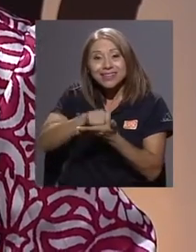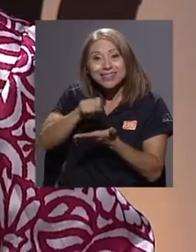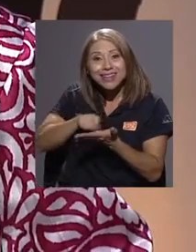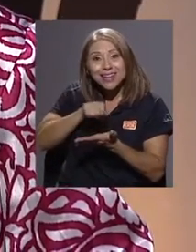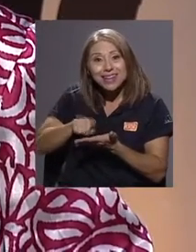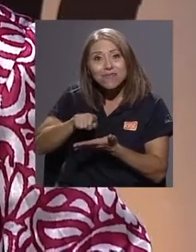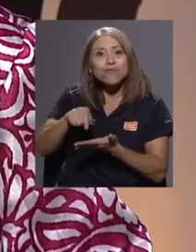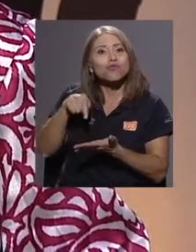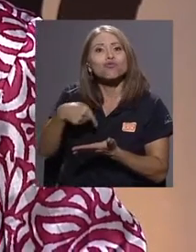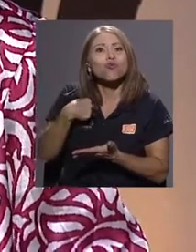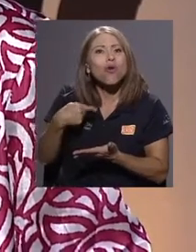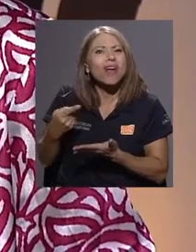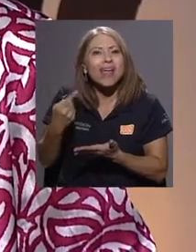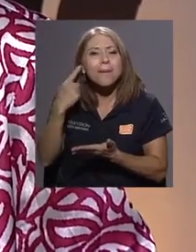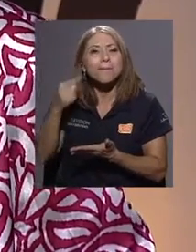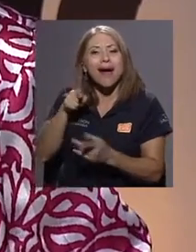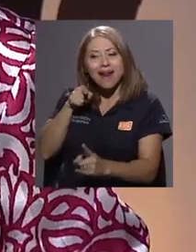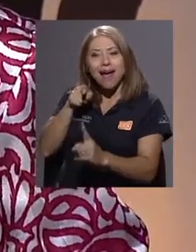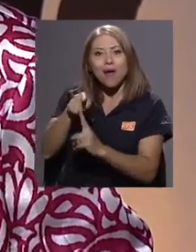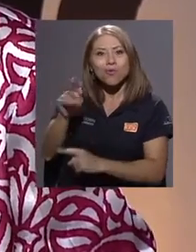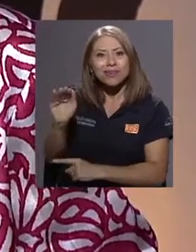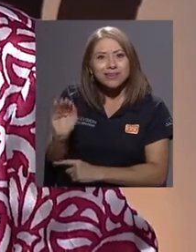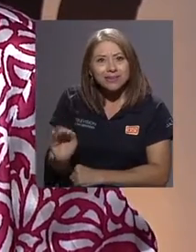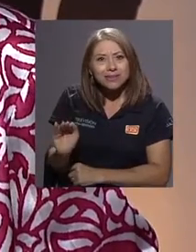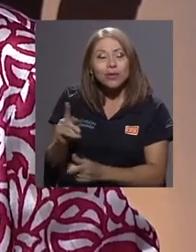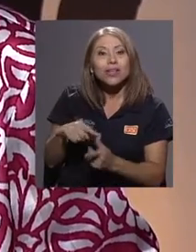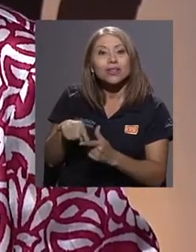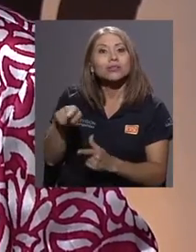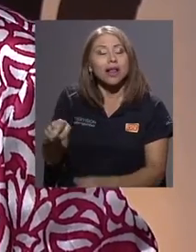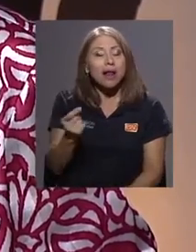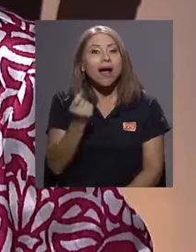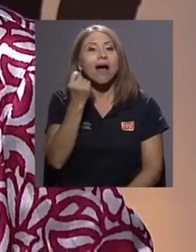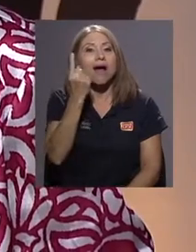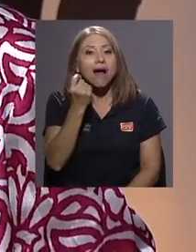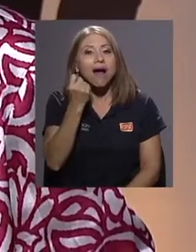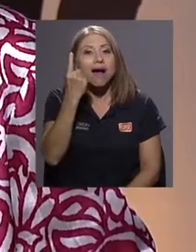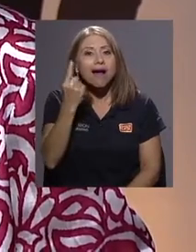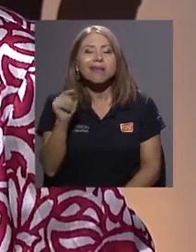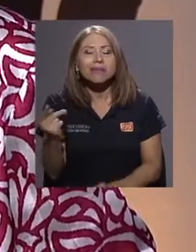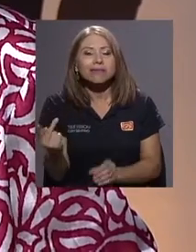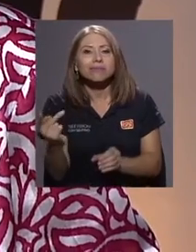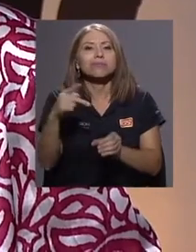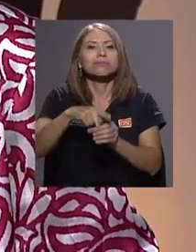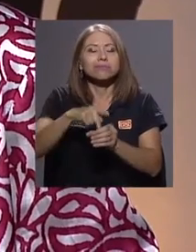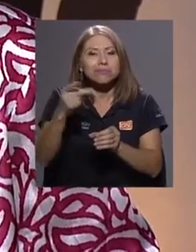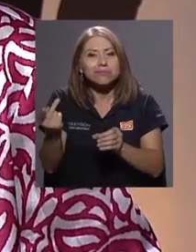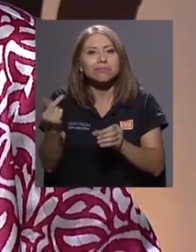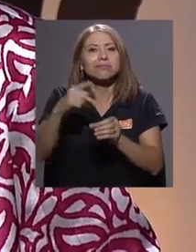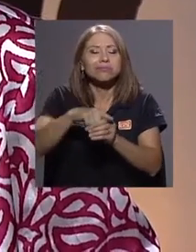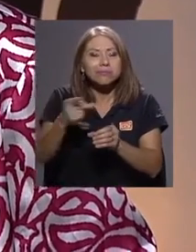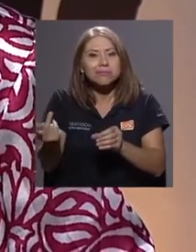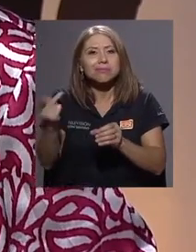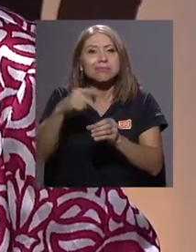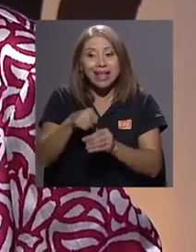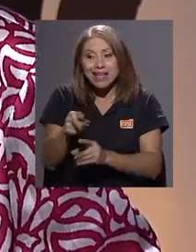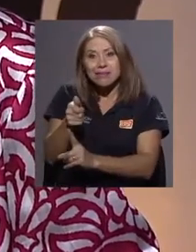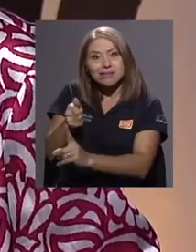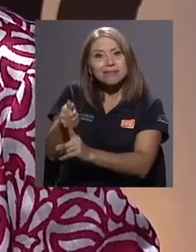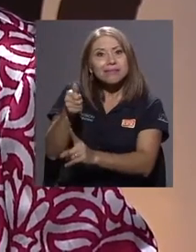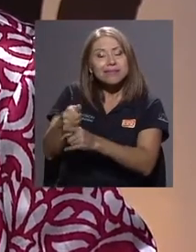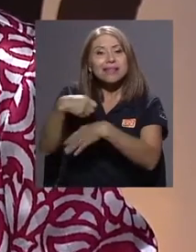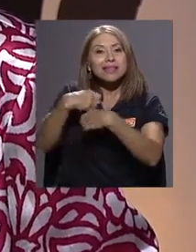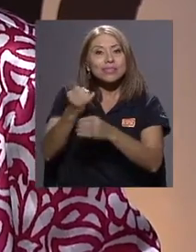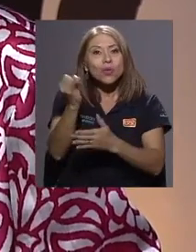para un niño y entonces él lo fue entendiendo y fue participando al grado de que él hizo los